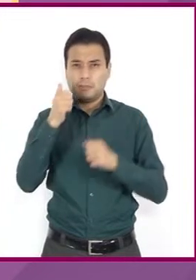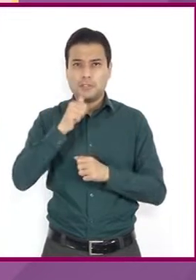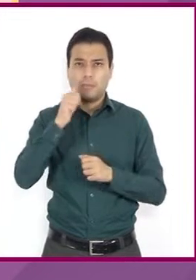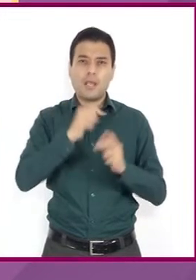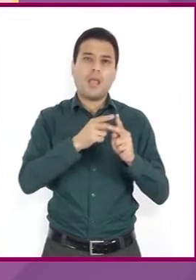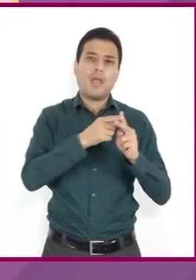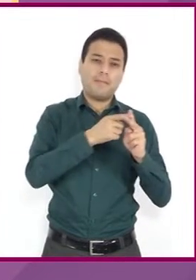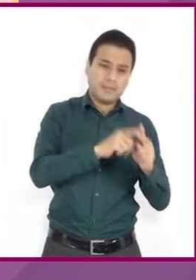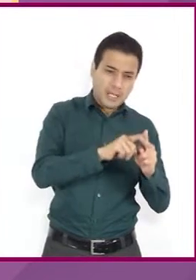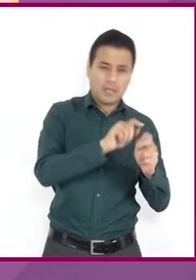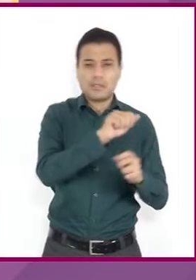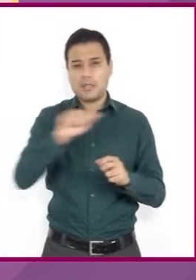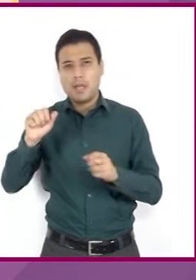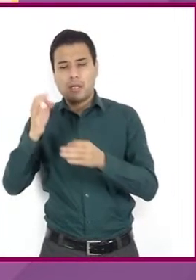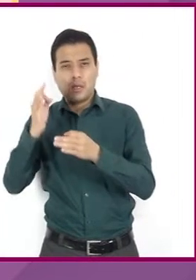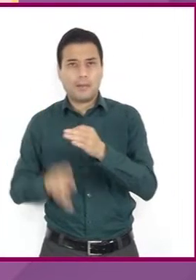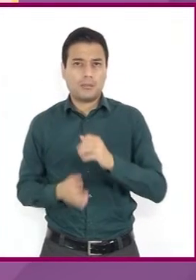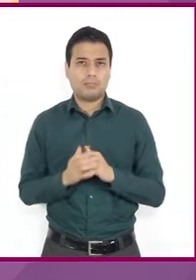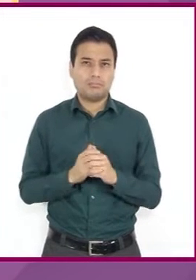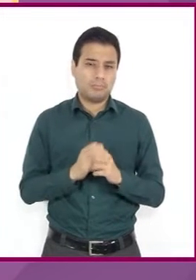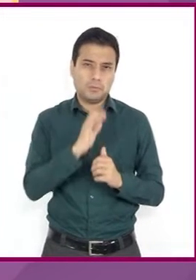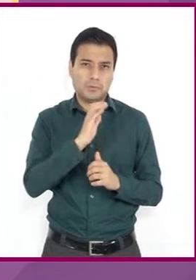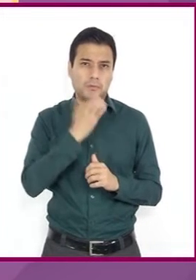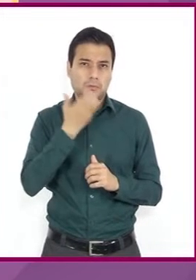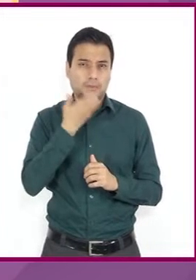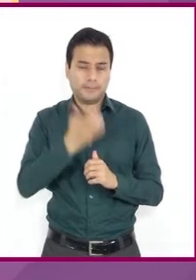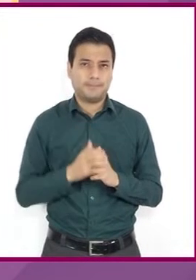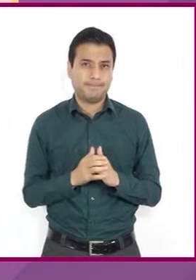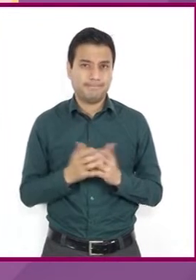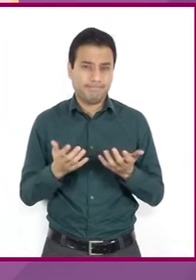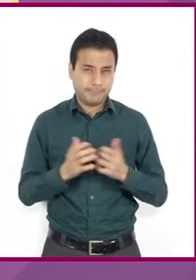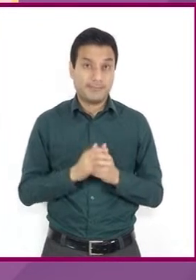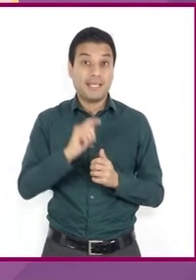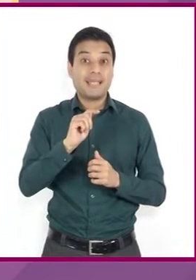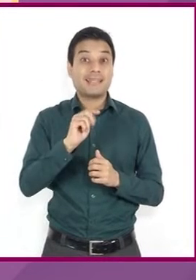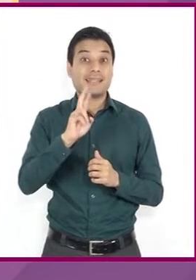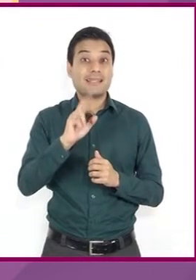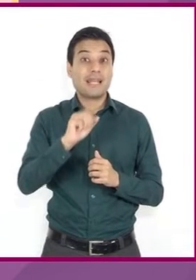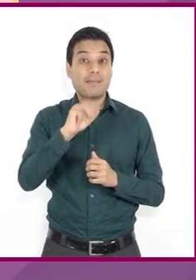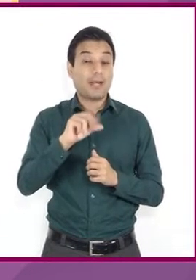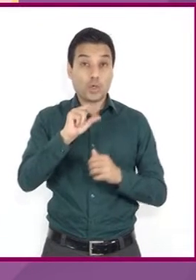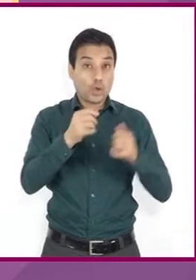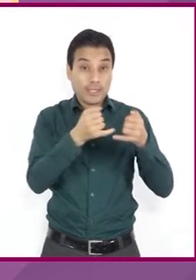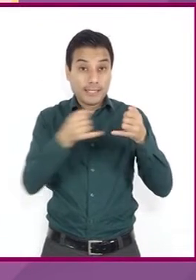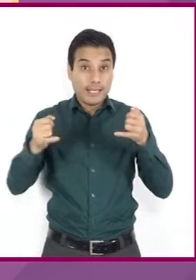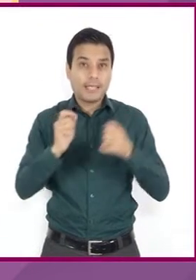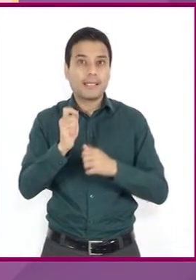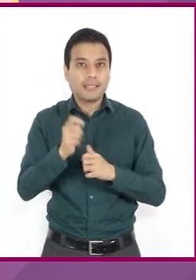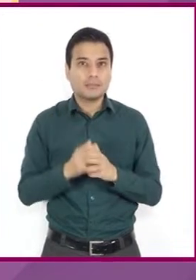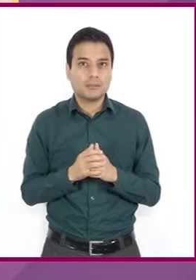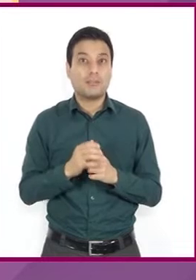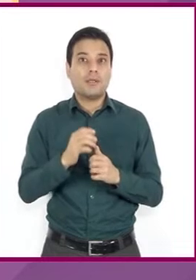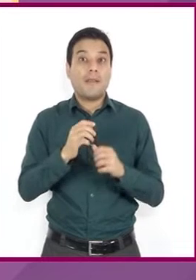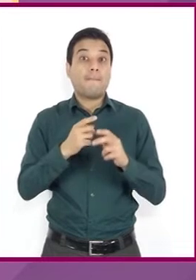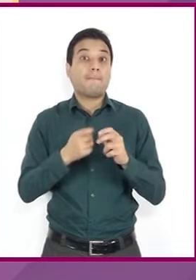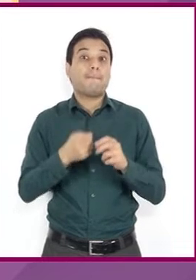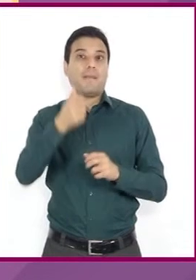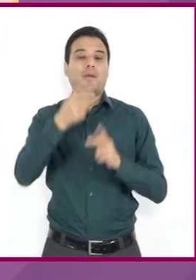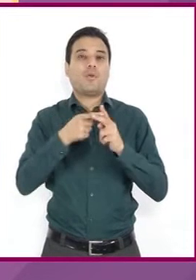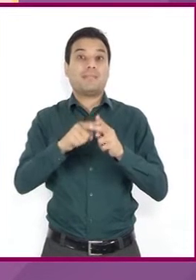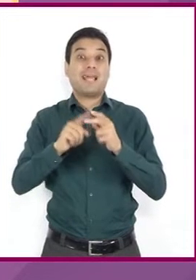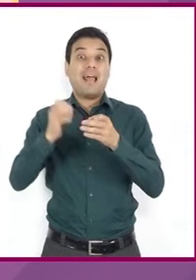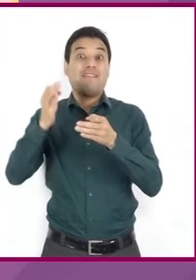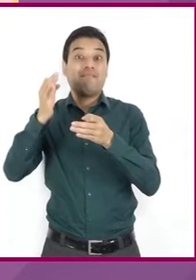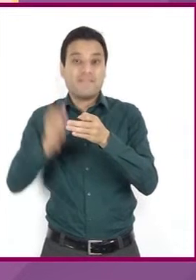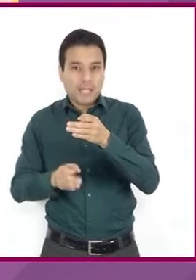final, tal y como suceden, y los sucesos de la trama no lineal adelantan el conflicto o el